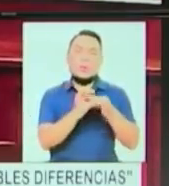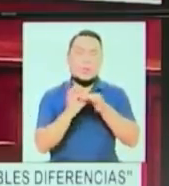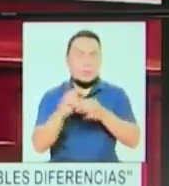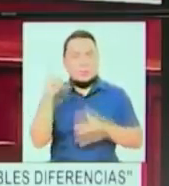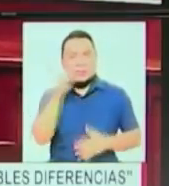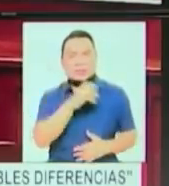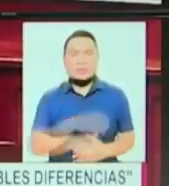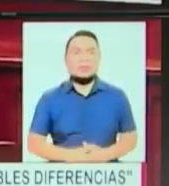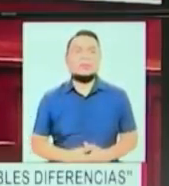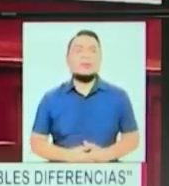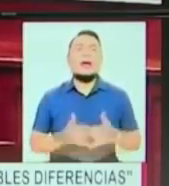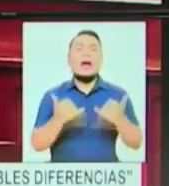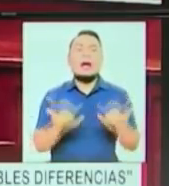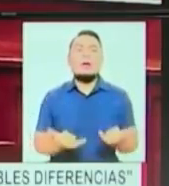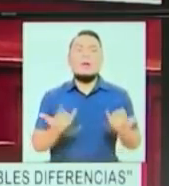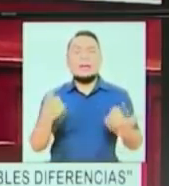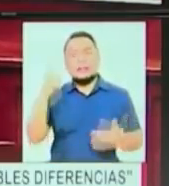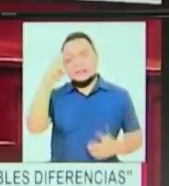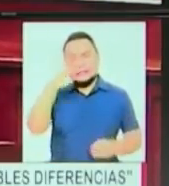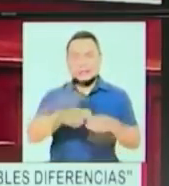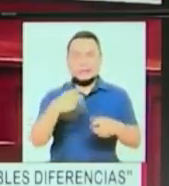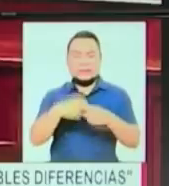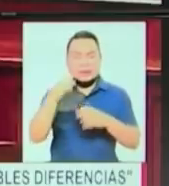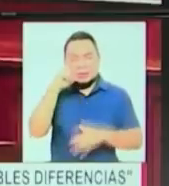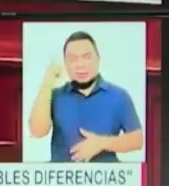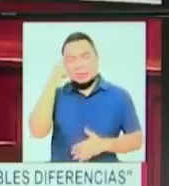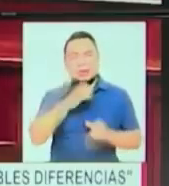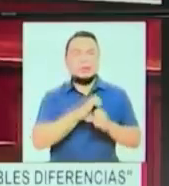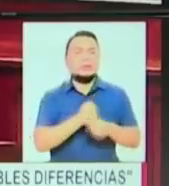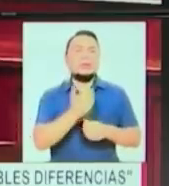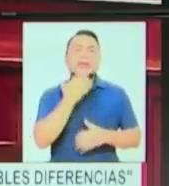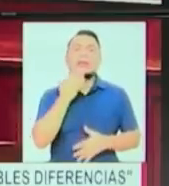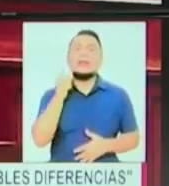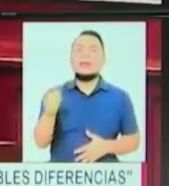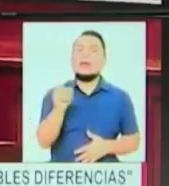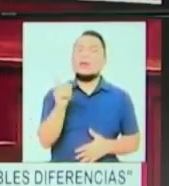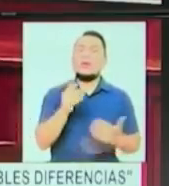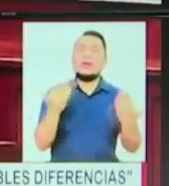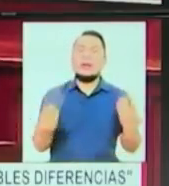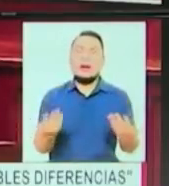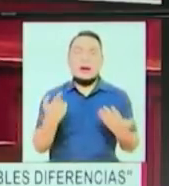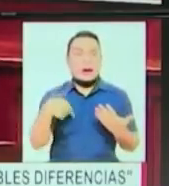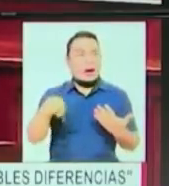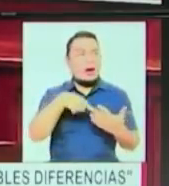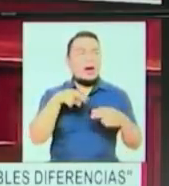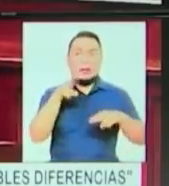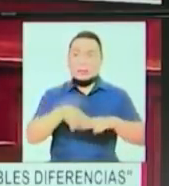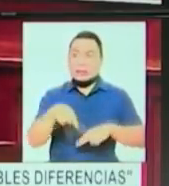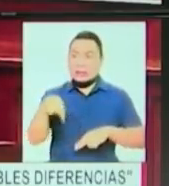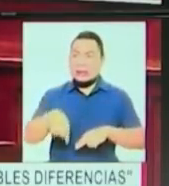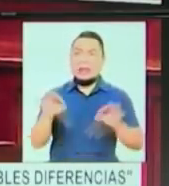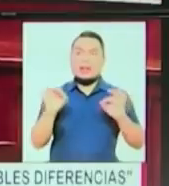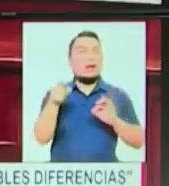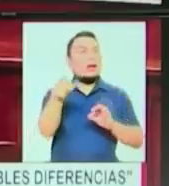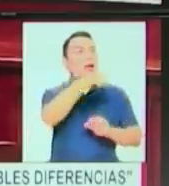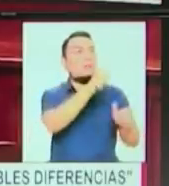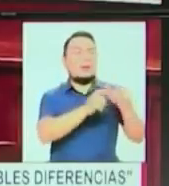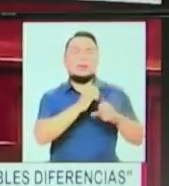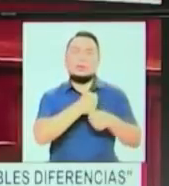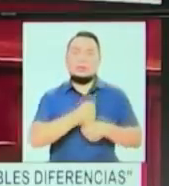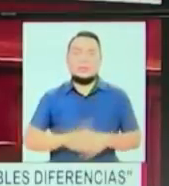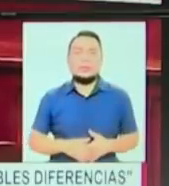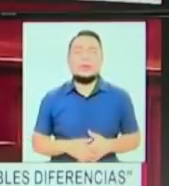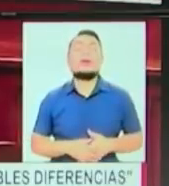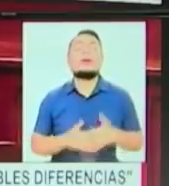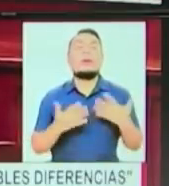pone 1000 boticas en un año. Porque ellos pueden hacer 3 boticas al día. Si tú le das el